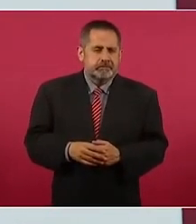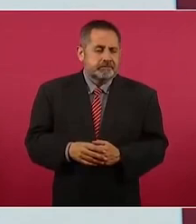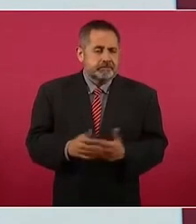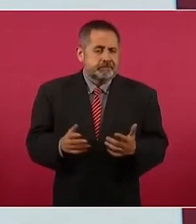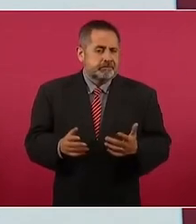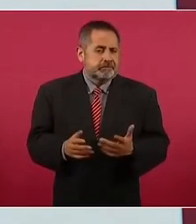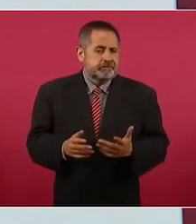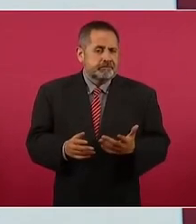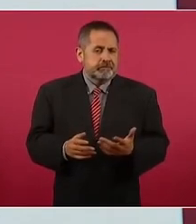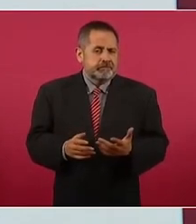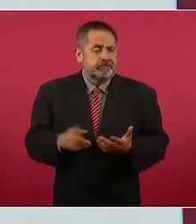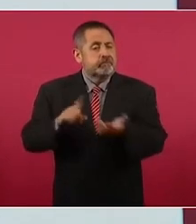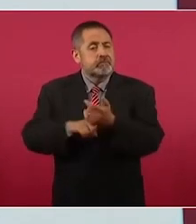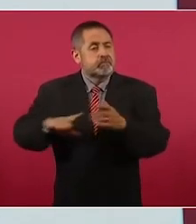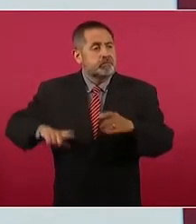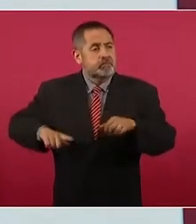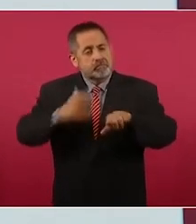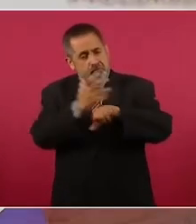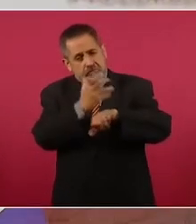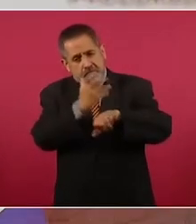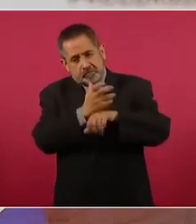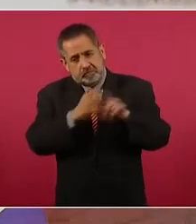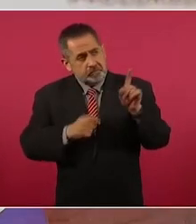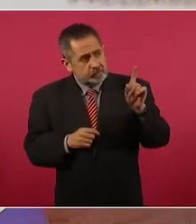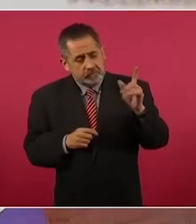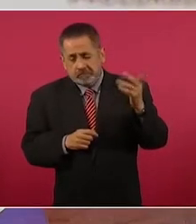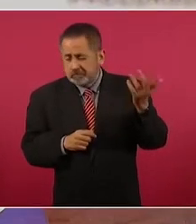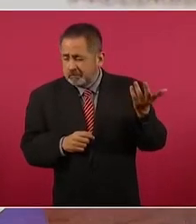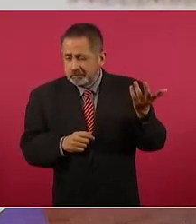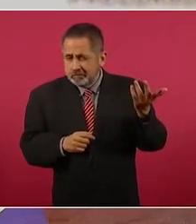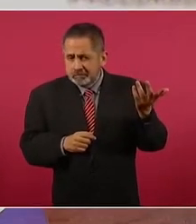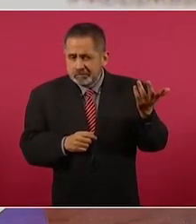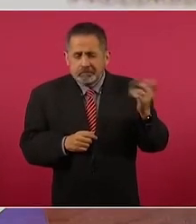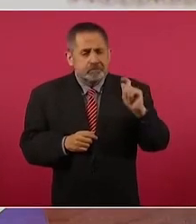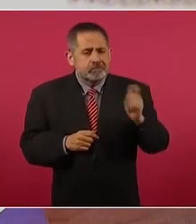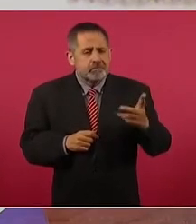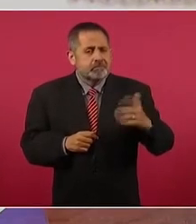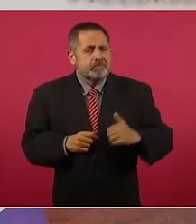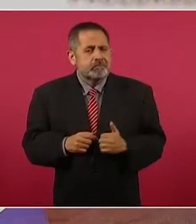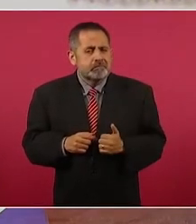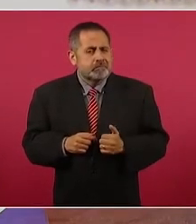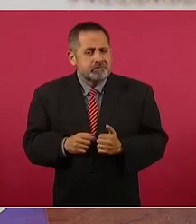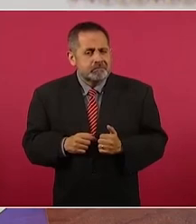que el gobierno de Estados Unidos va